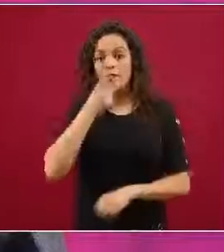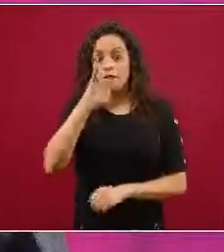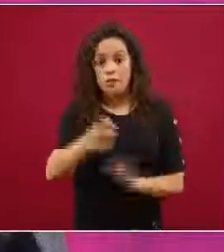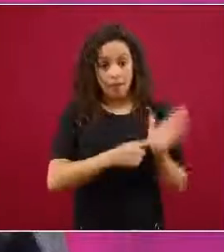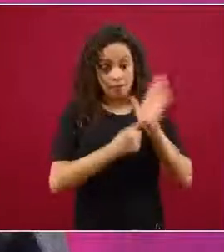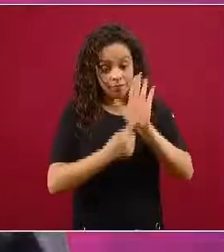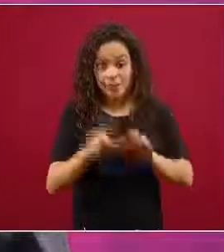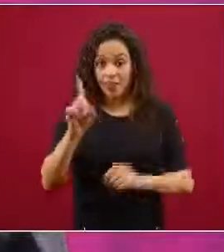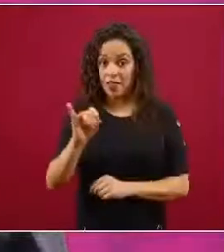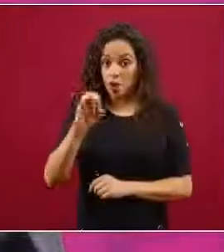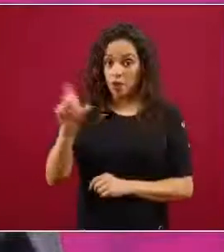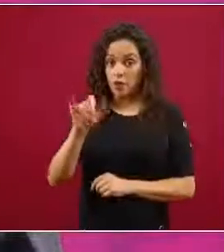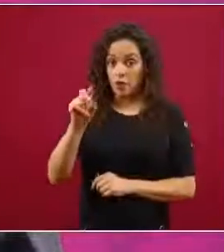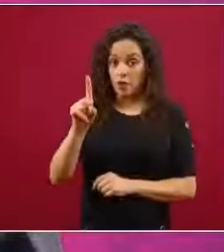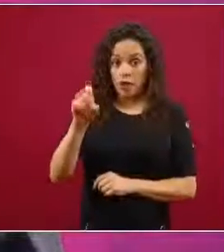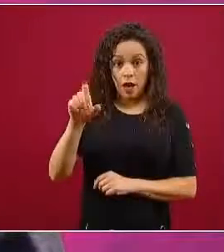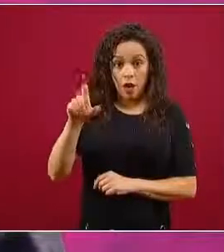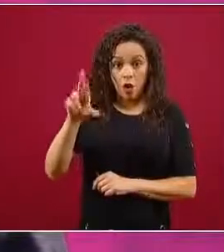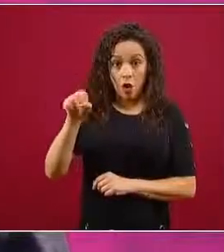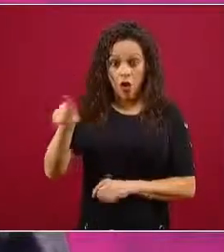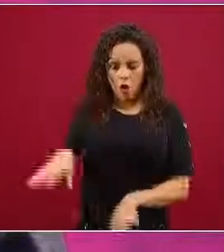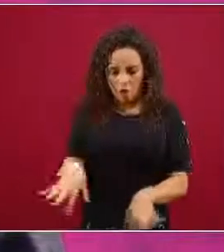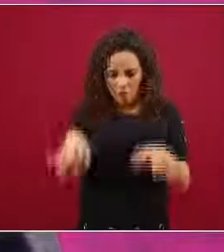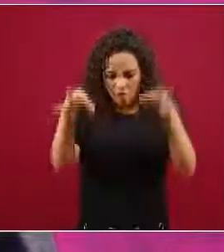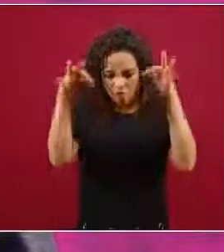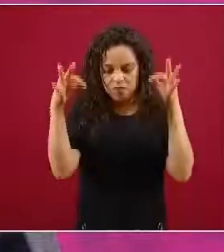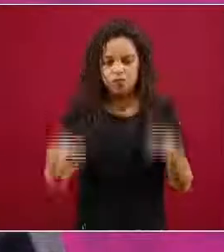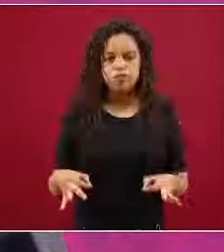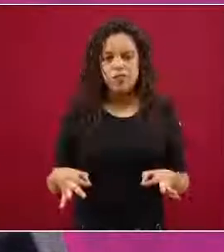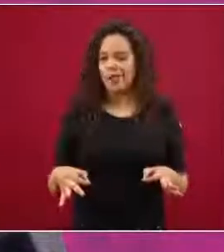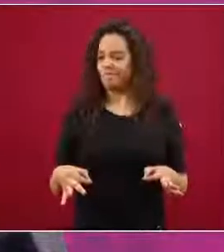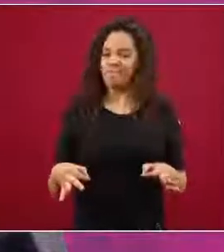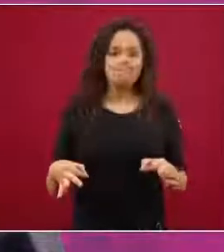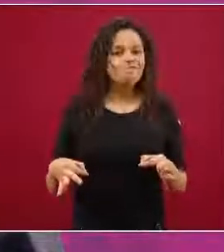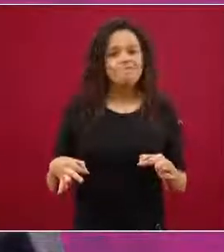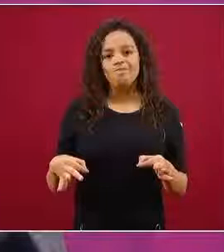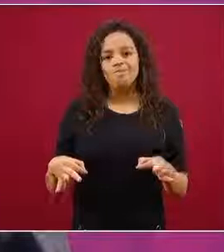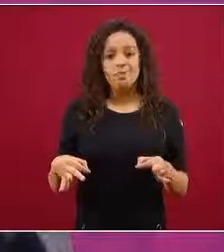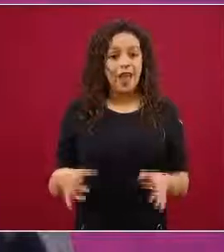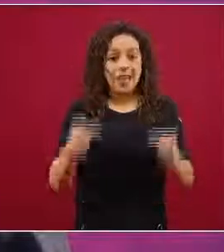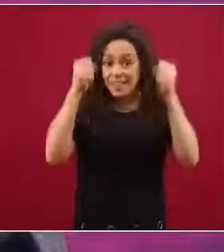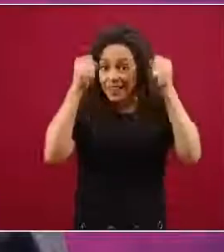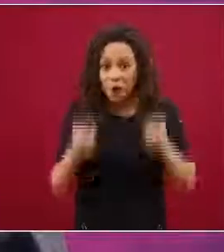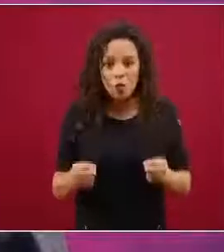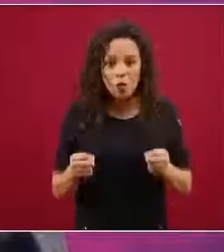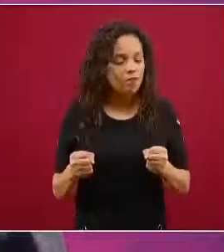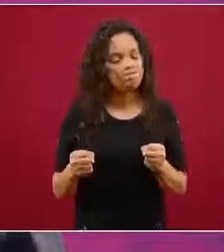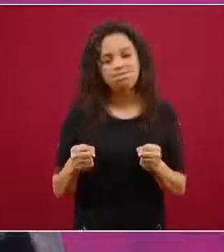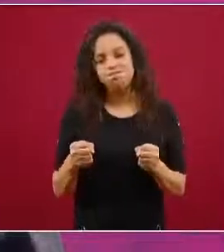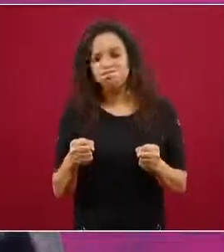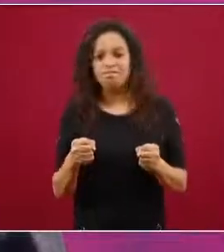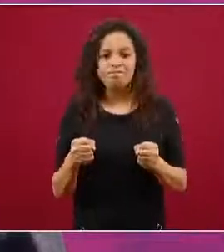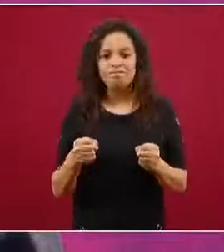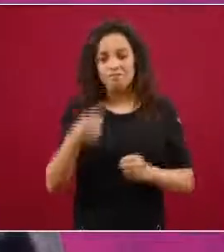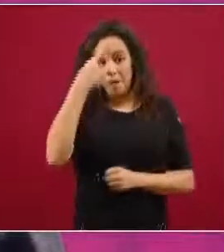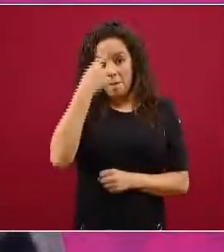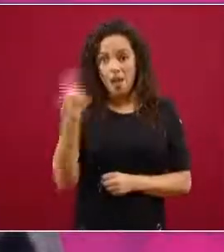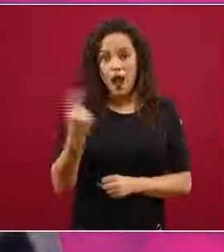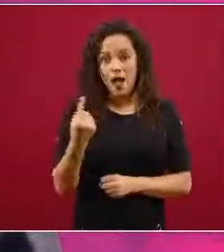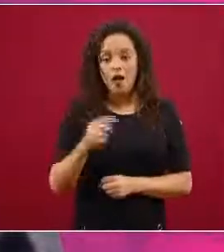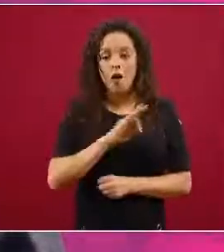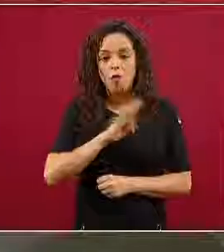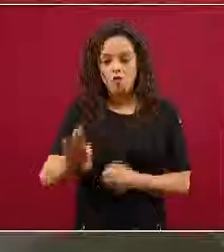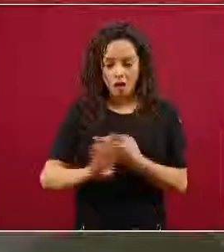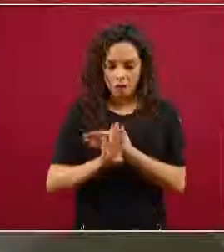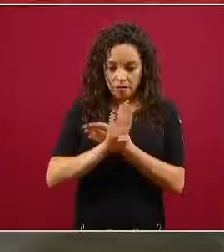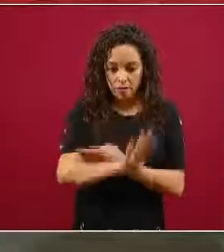un producto eficaz y tampoco necesariamente seguro para el control,